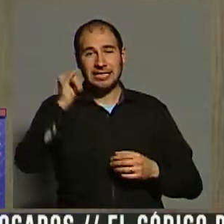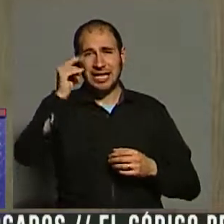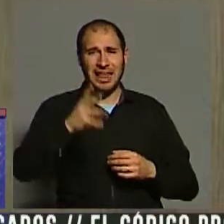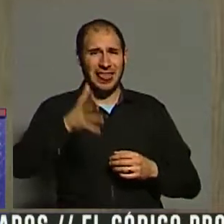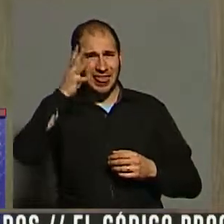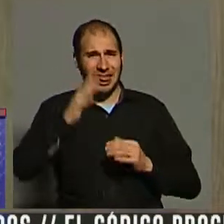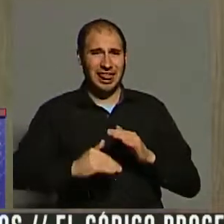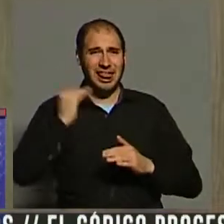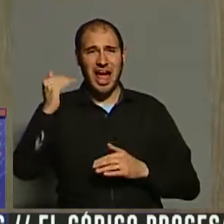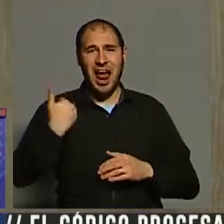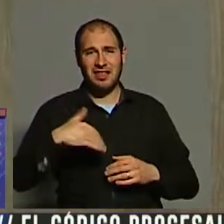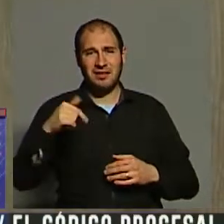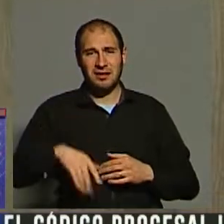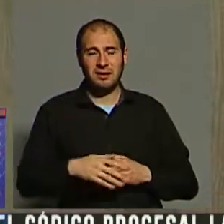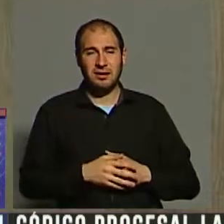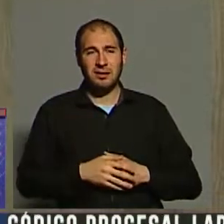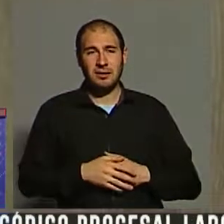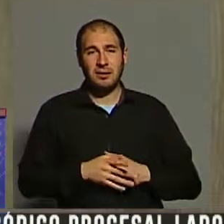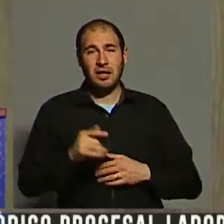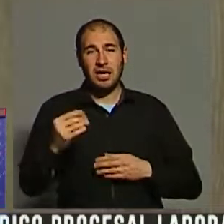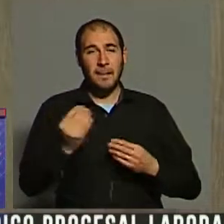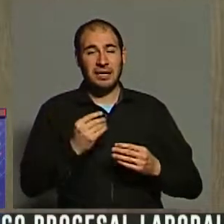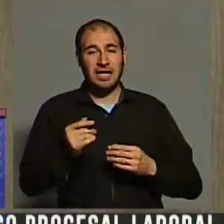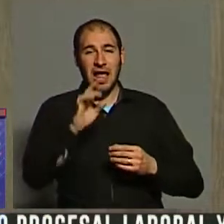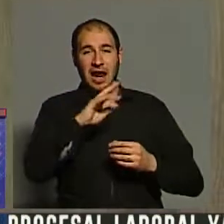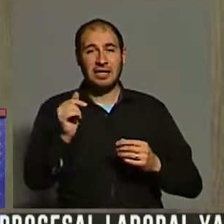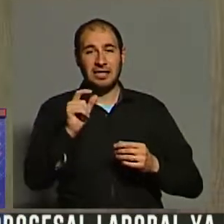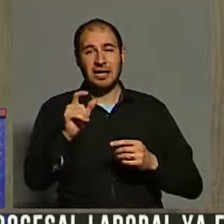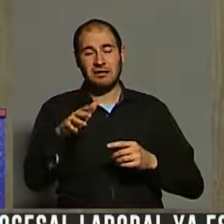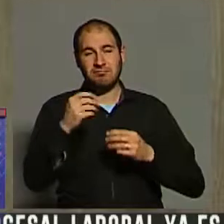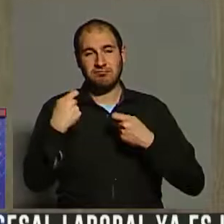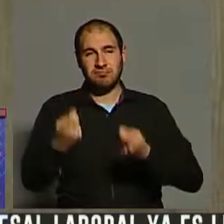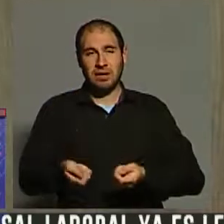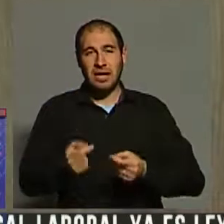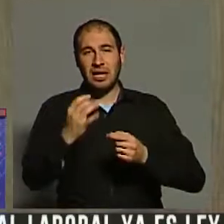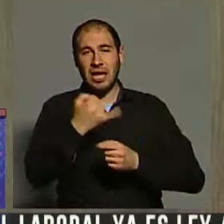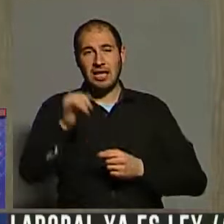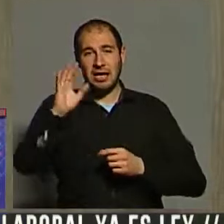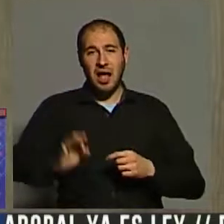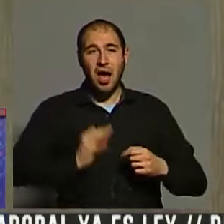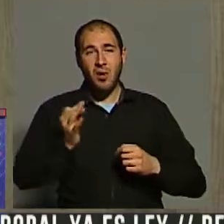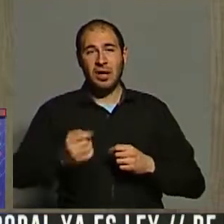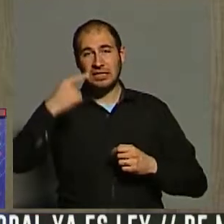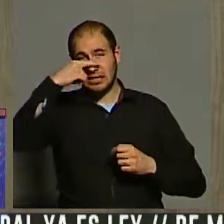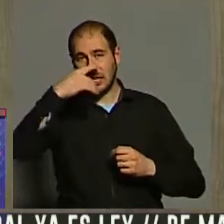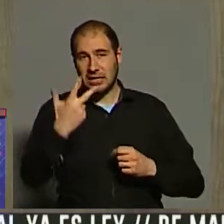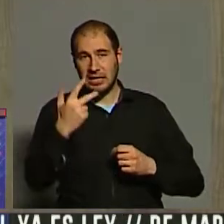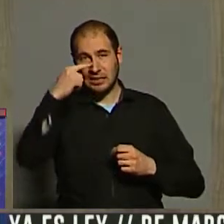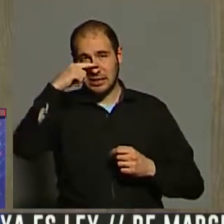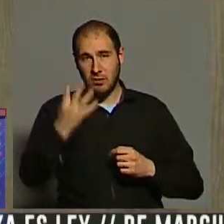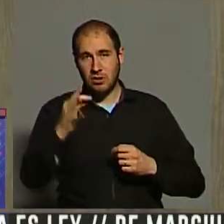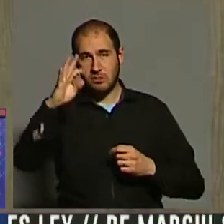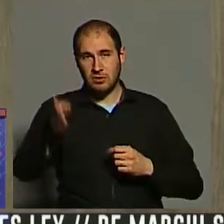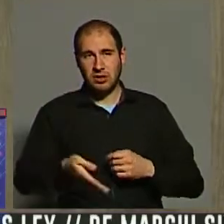sumamente altas en la argentina básicamente lo que ocurre con las letras de liquidez que da una tasa anualizada del 73 74